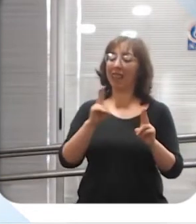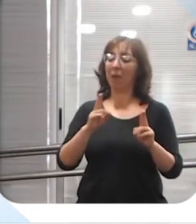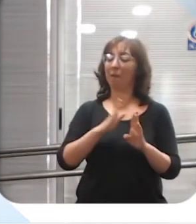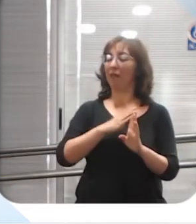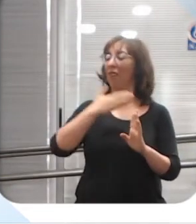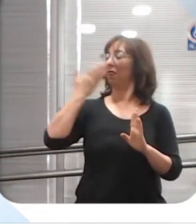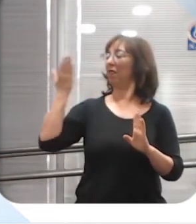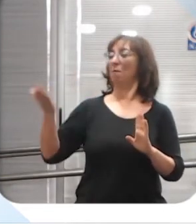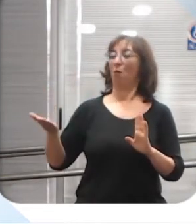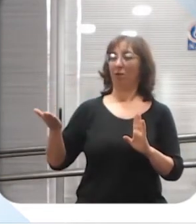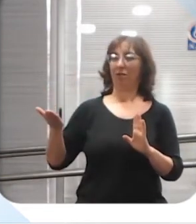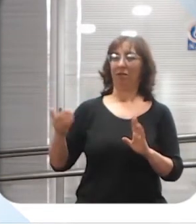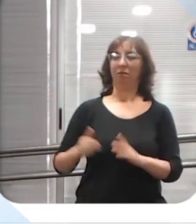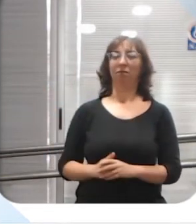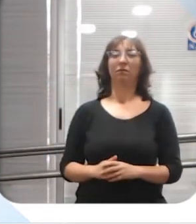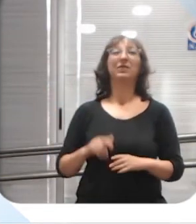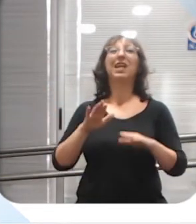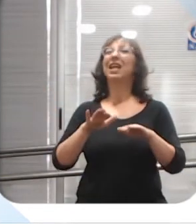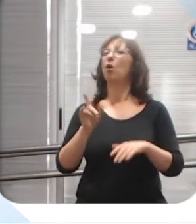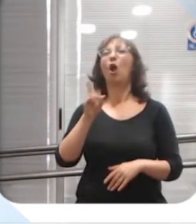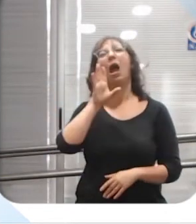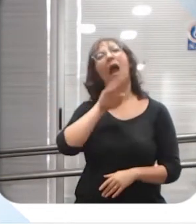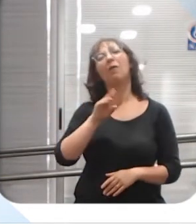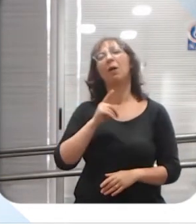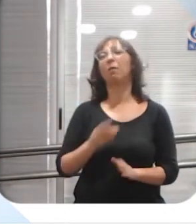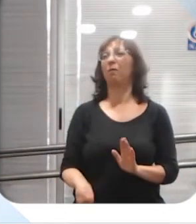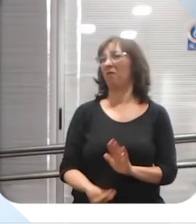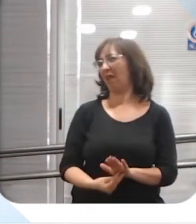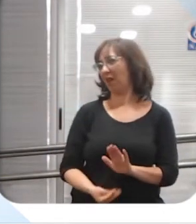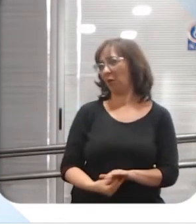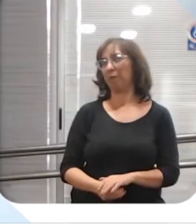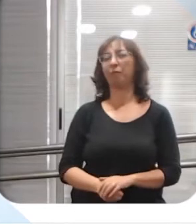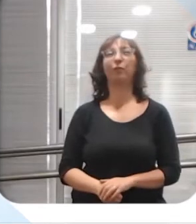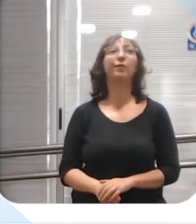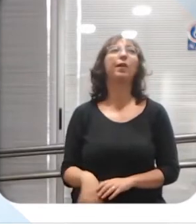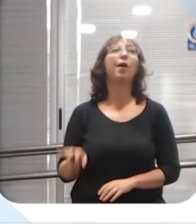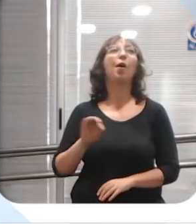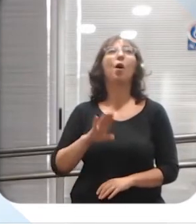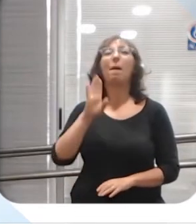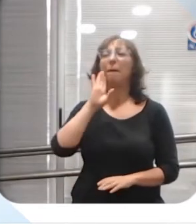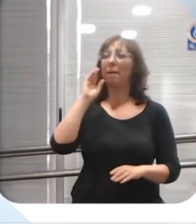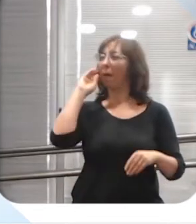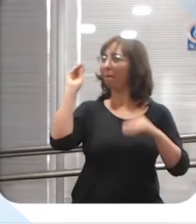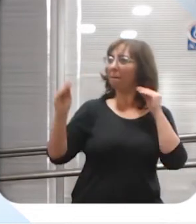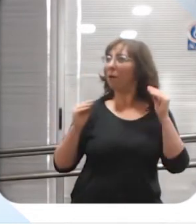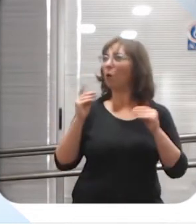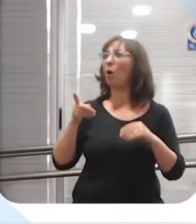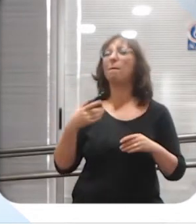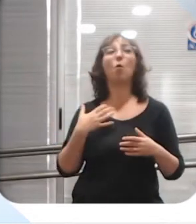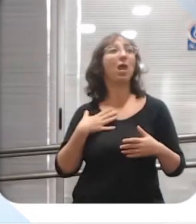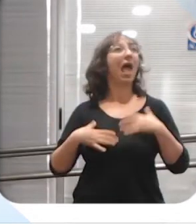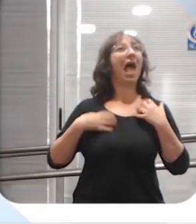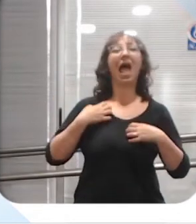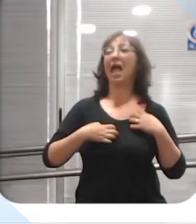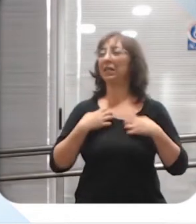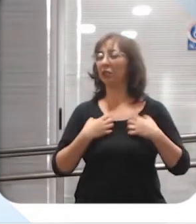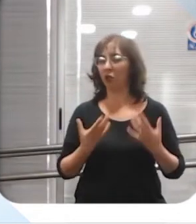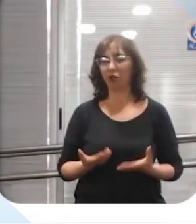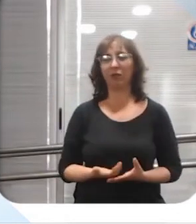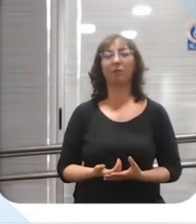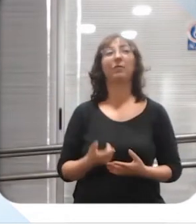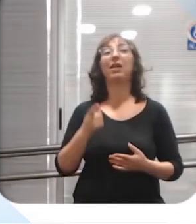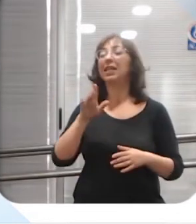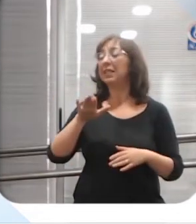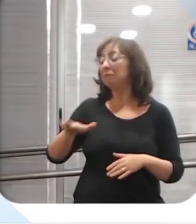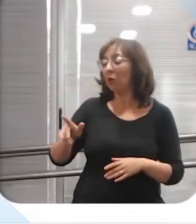posterior, se dice, el niño no habla porque es vago, o la mamá está preocupada porque es muy ansiosa. Bueno, si